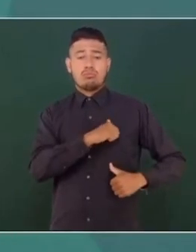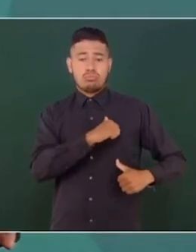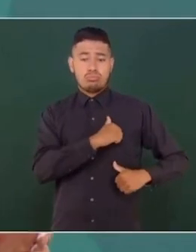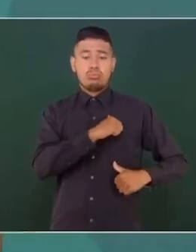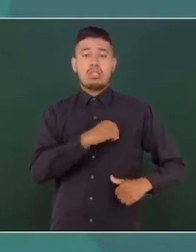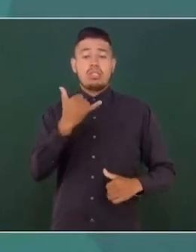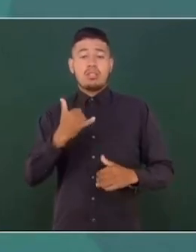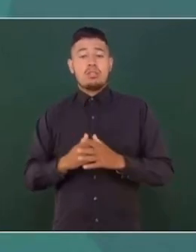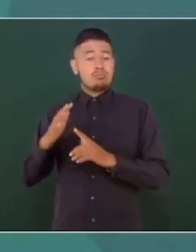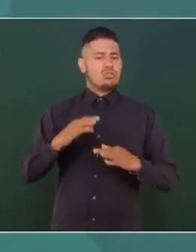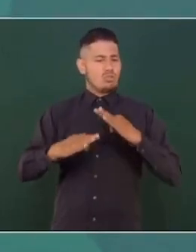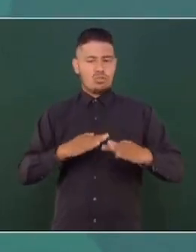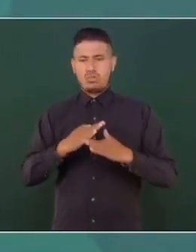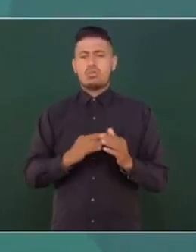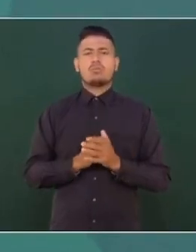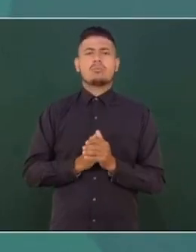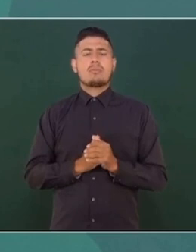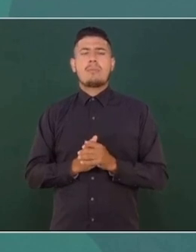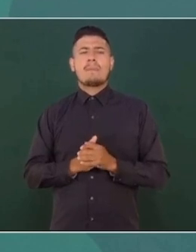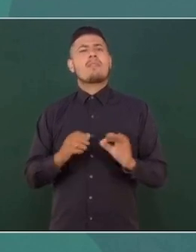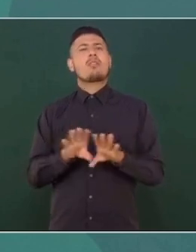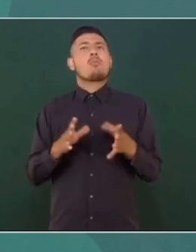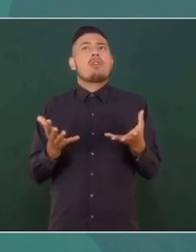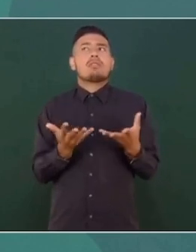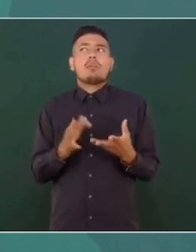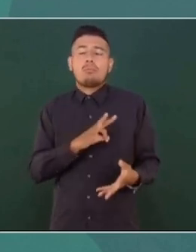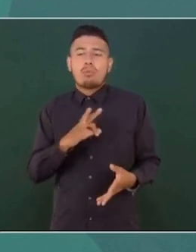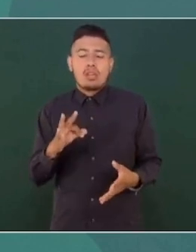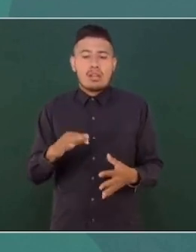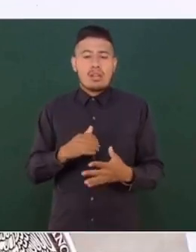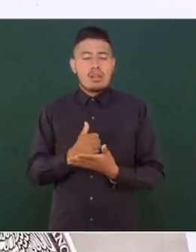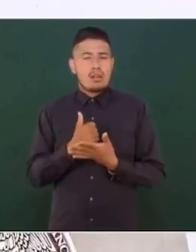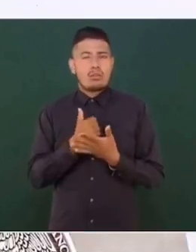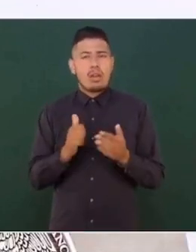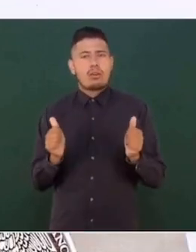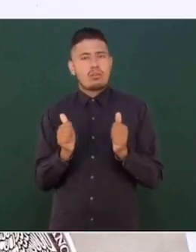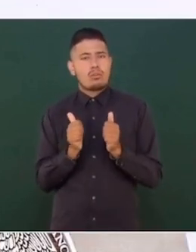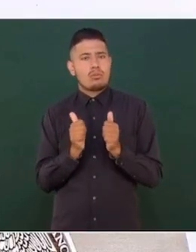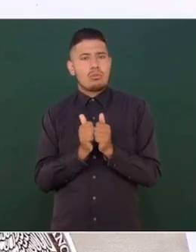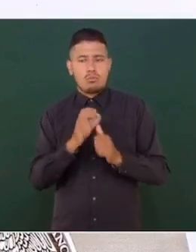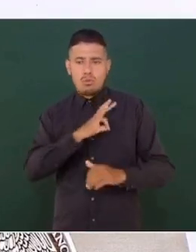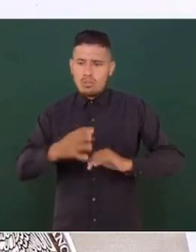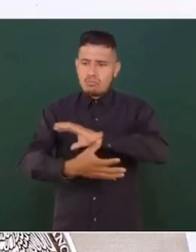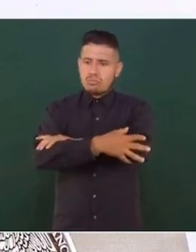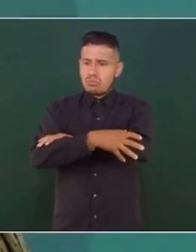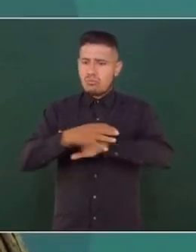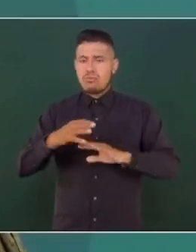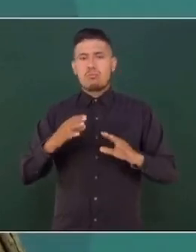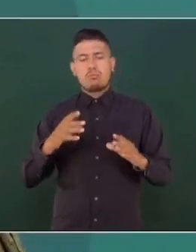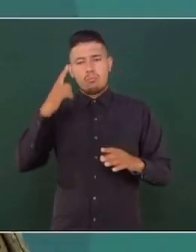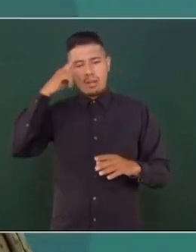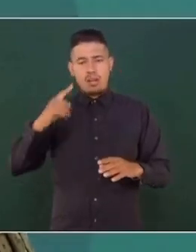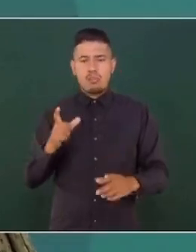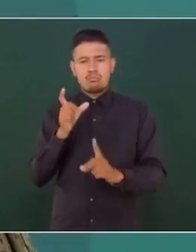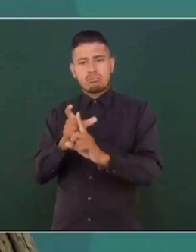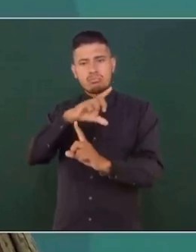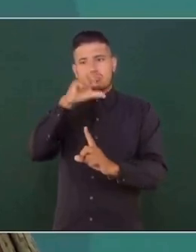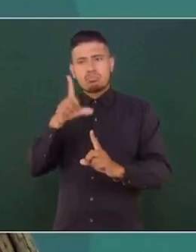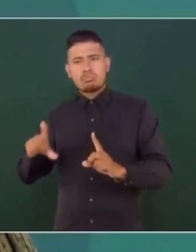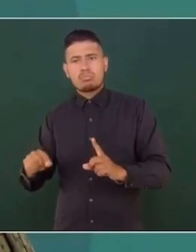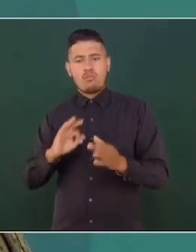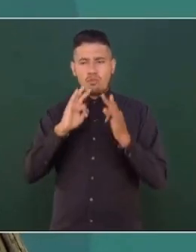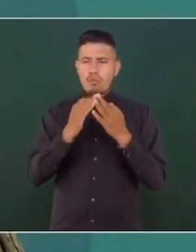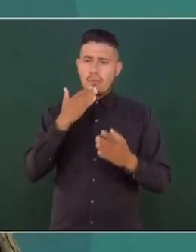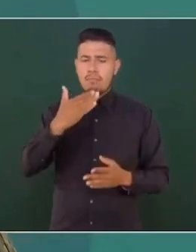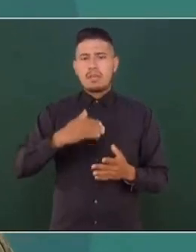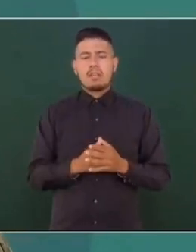Fuerza Aérea, que es nuestro sistema educativo militar, cómo hacer que pudiera colaborar con lo que es la formación de la Guardia Nacional. Como